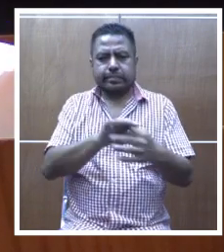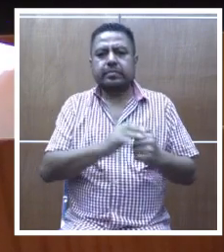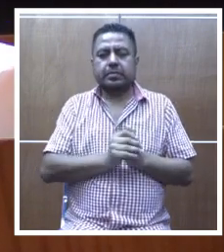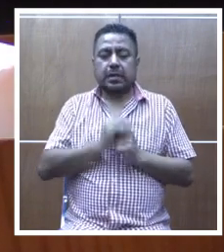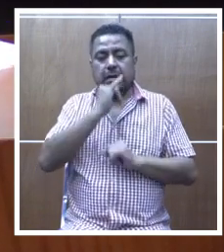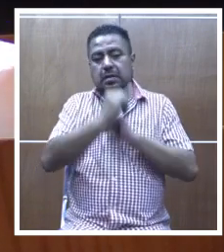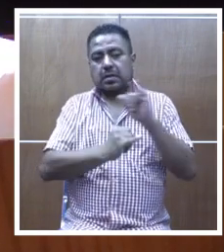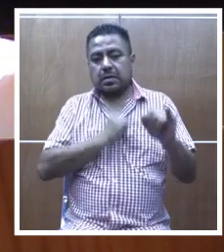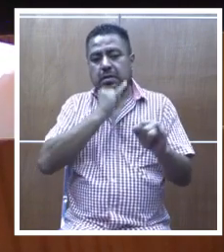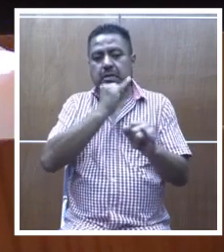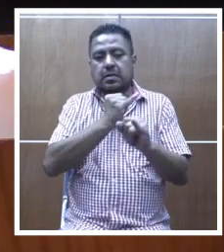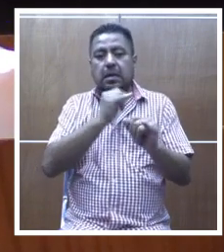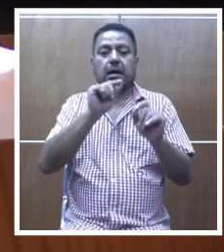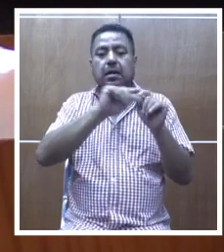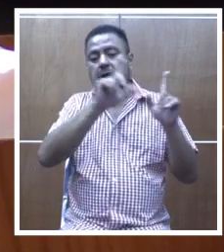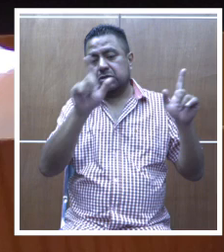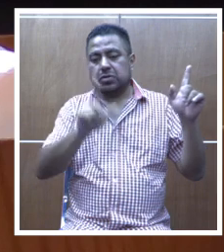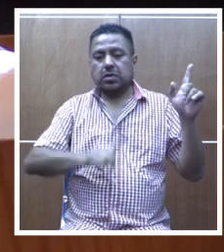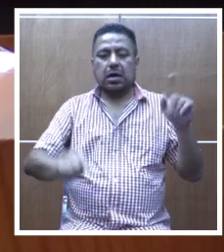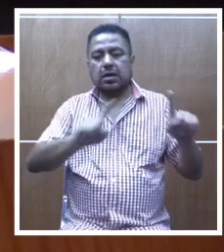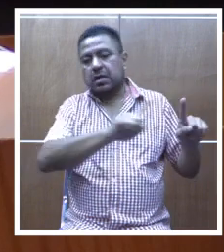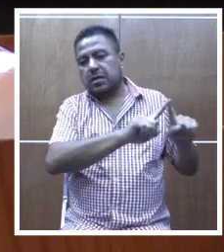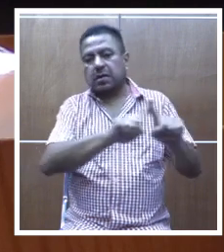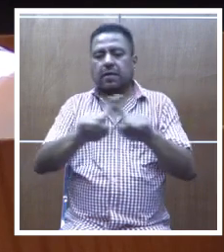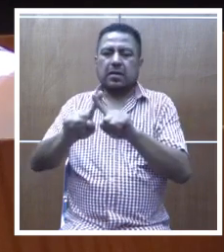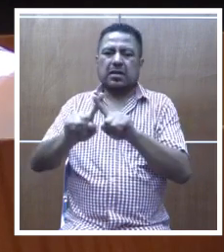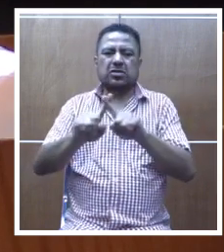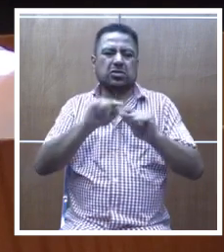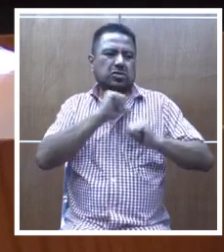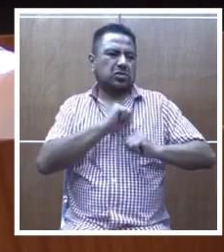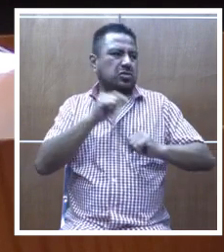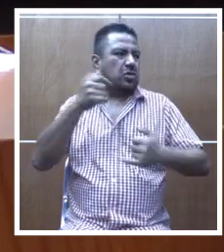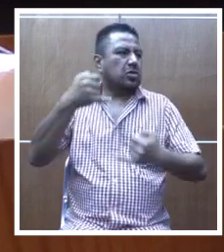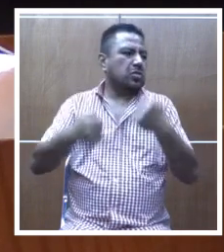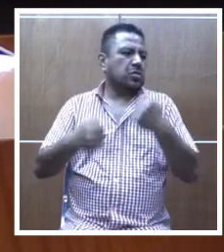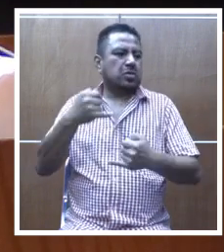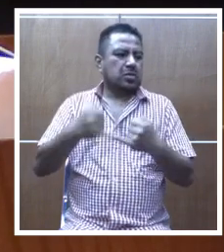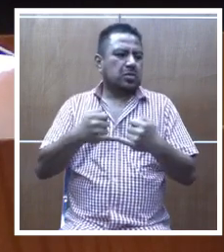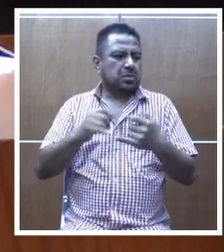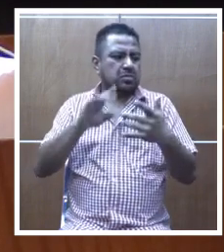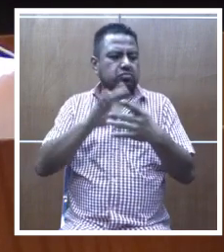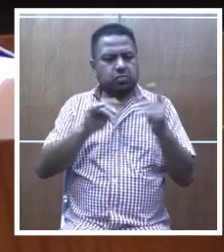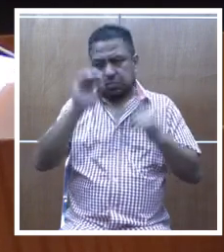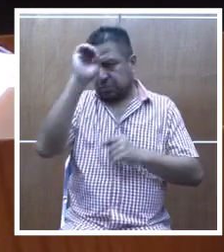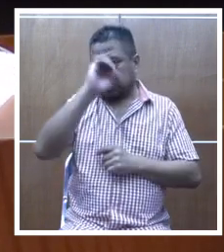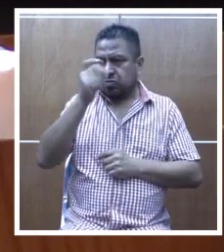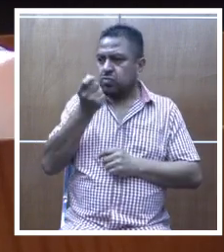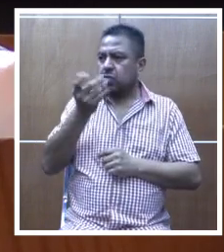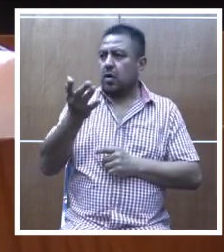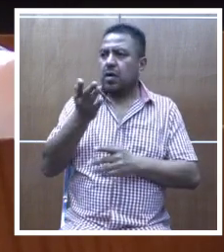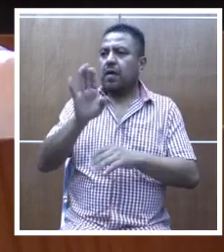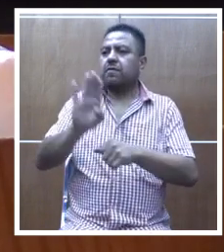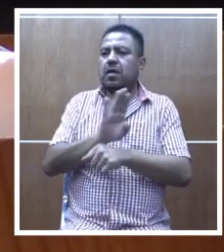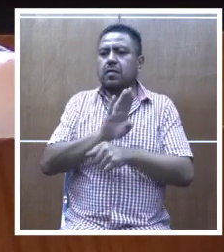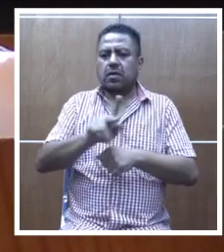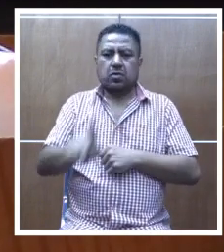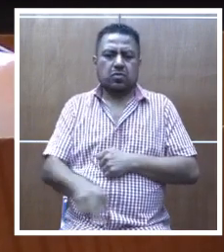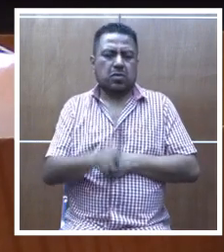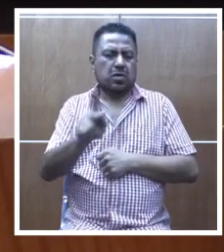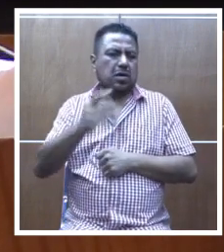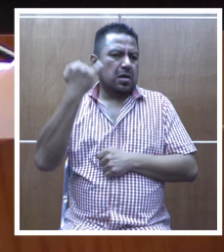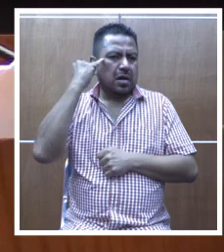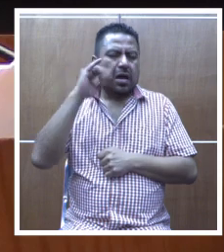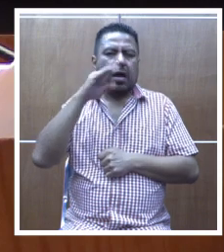nivel nacional, diversos órganos jurisdiccionales han emitido varios criterios a favor de los pueblos originarios y del